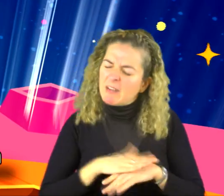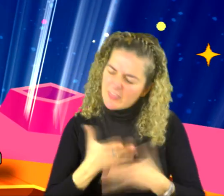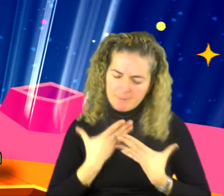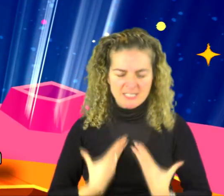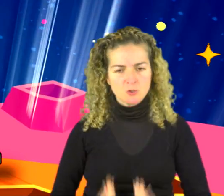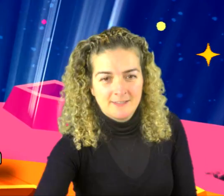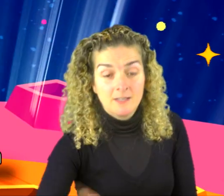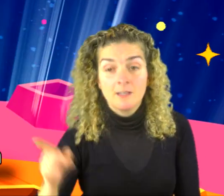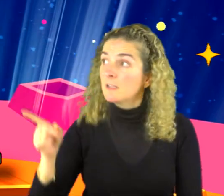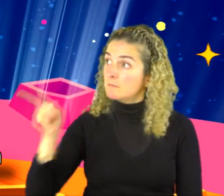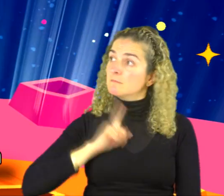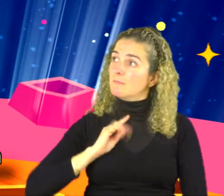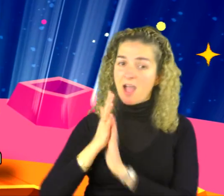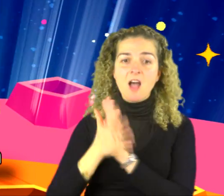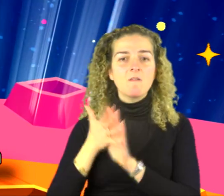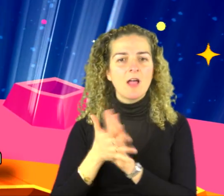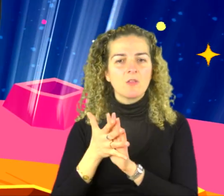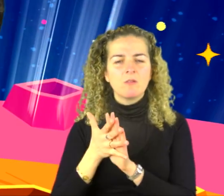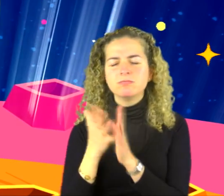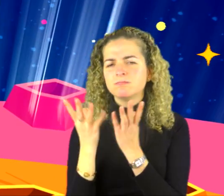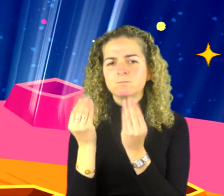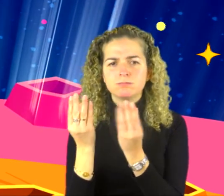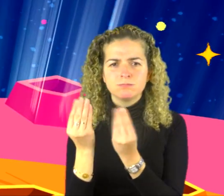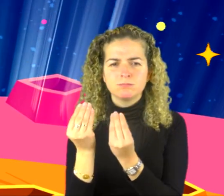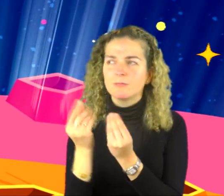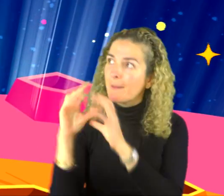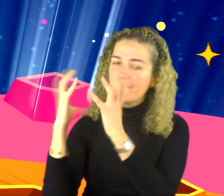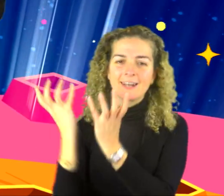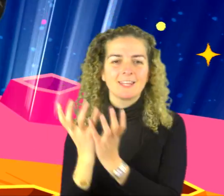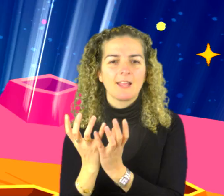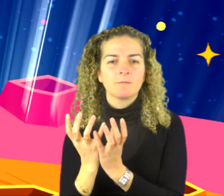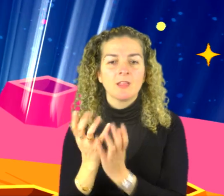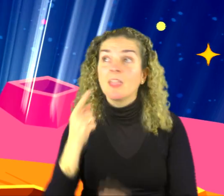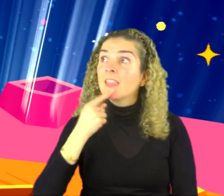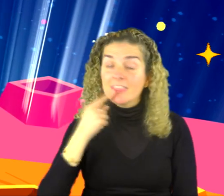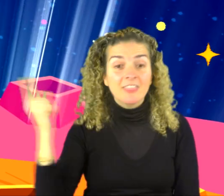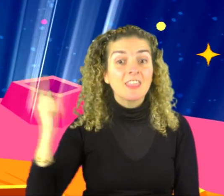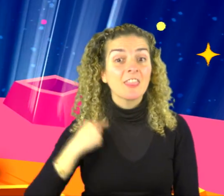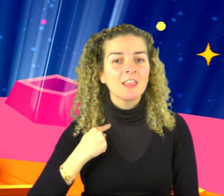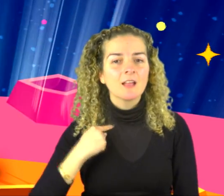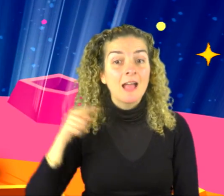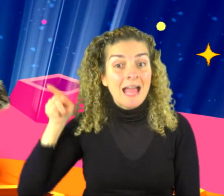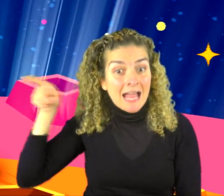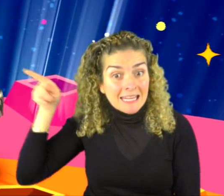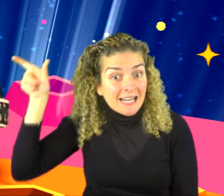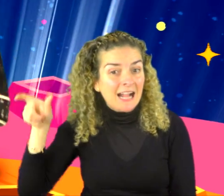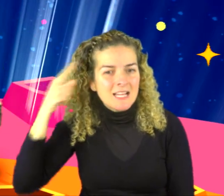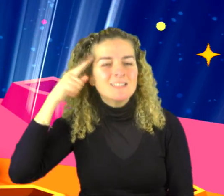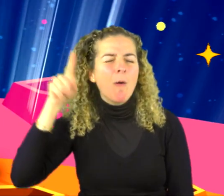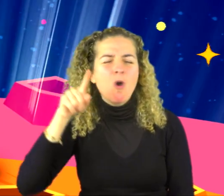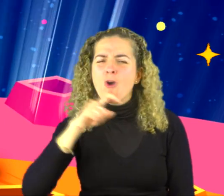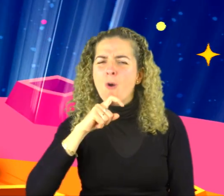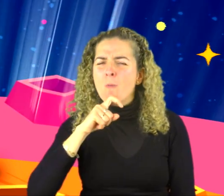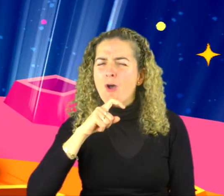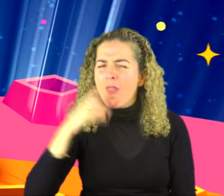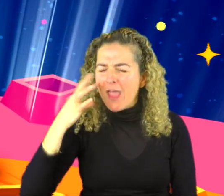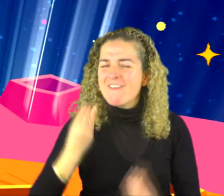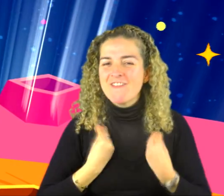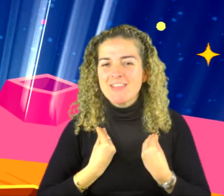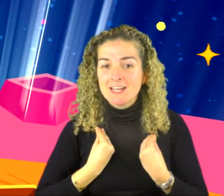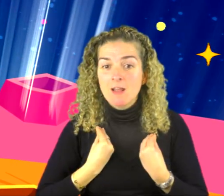Me han hablado de este planeta. Y me han dicho el secreto de la felicidad. la gente es muy feliz aquí.